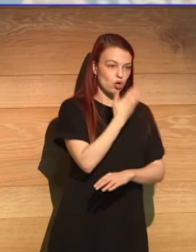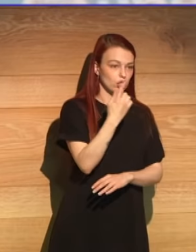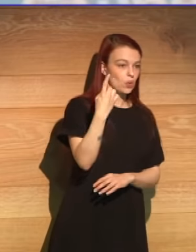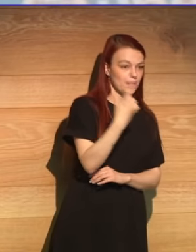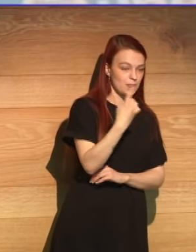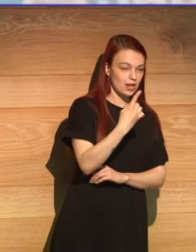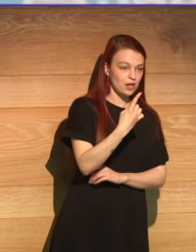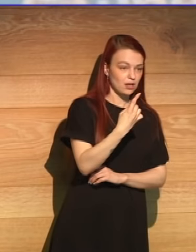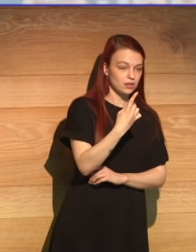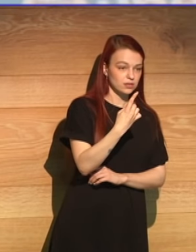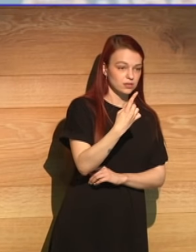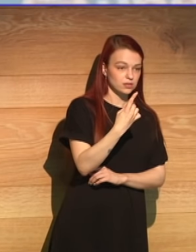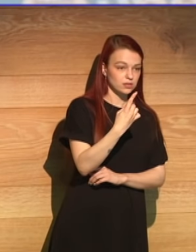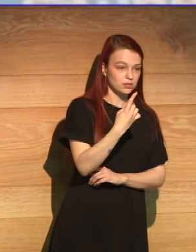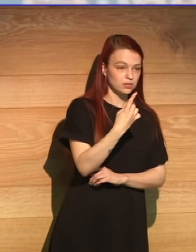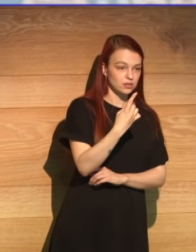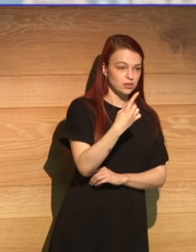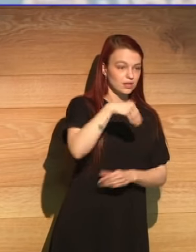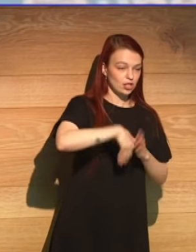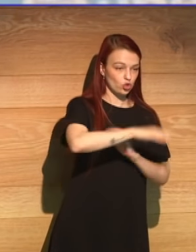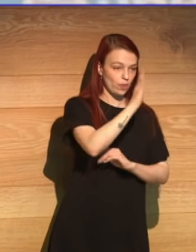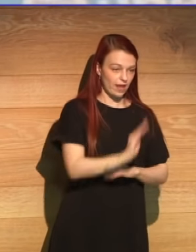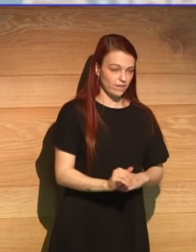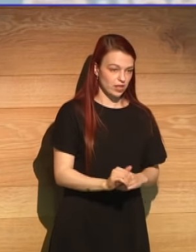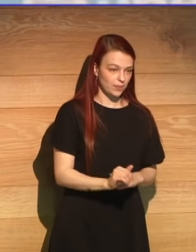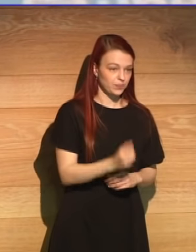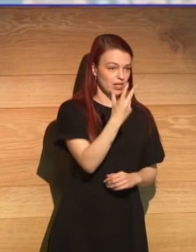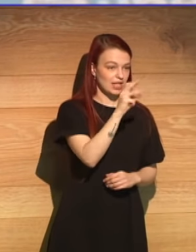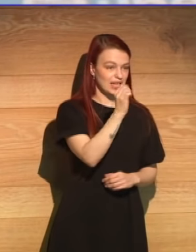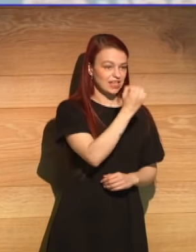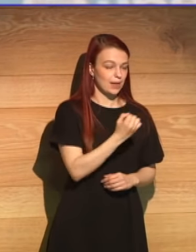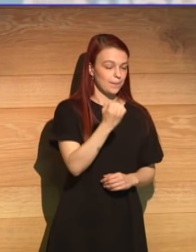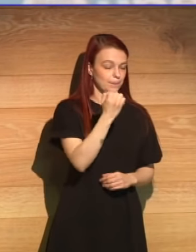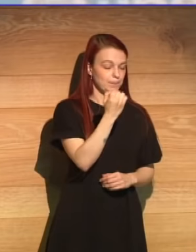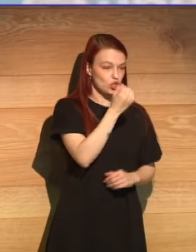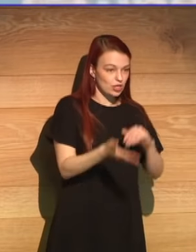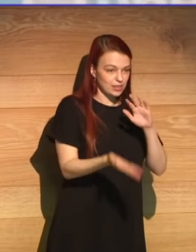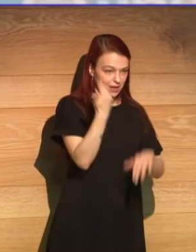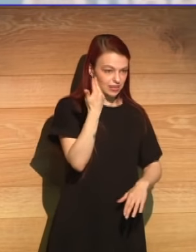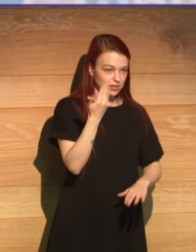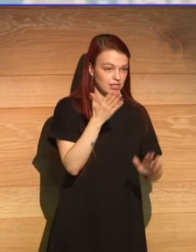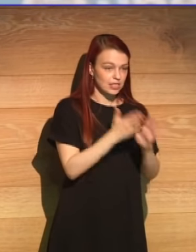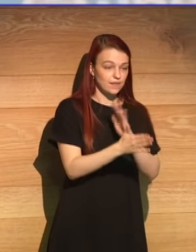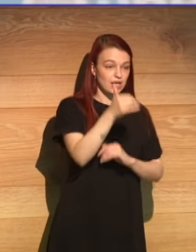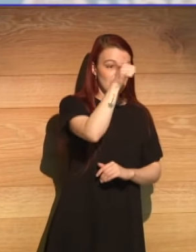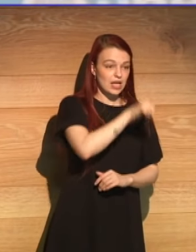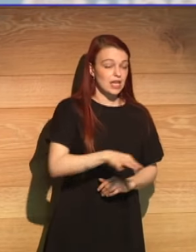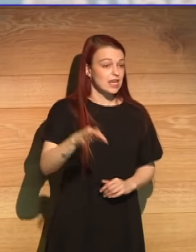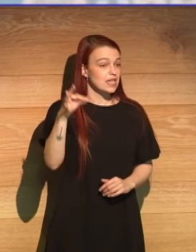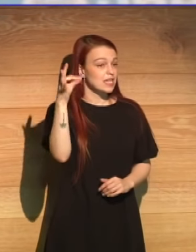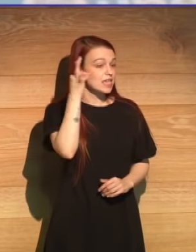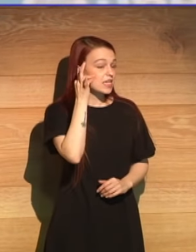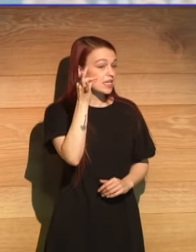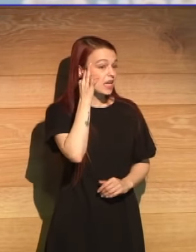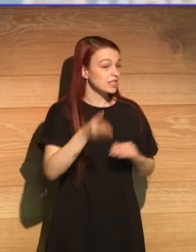primaria en África. Es decir, que más de la mitad de las niñas sin